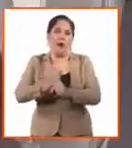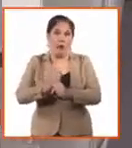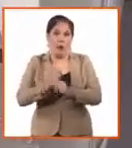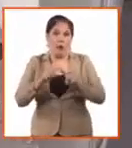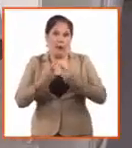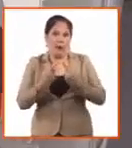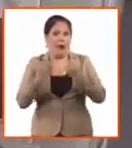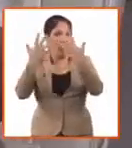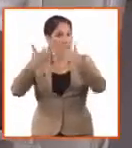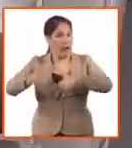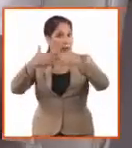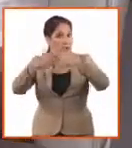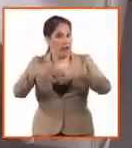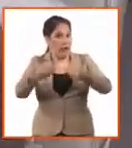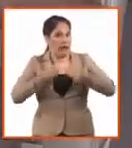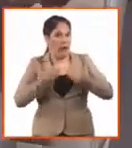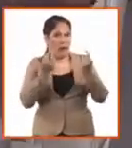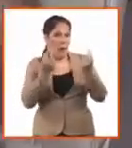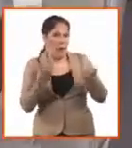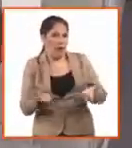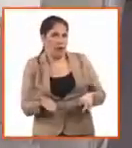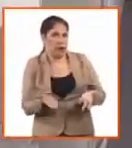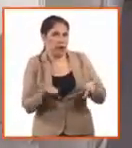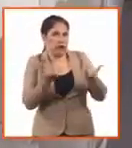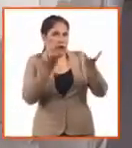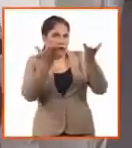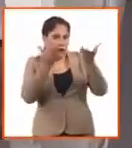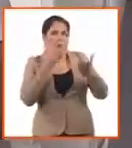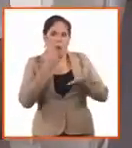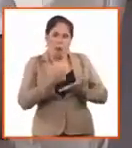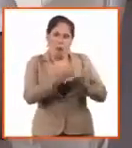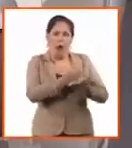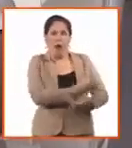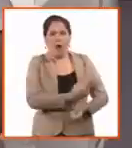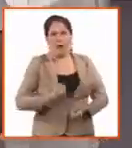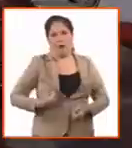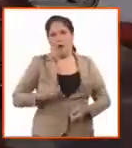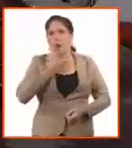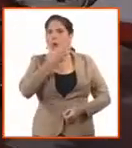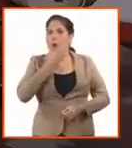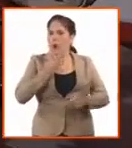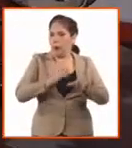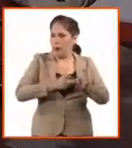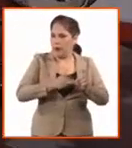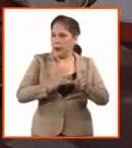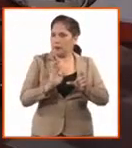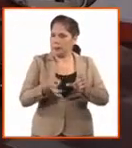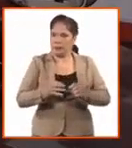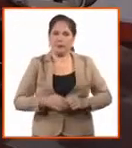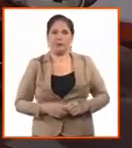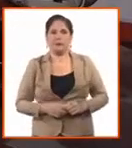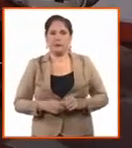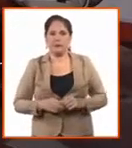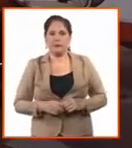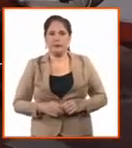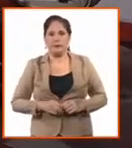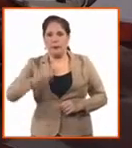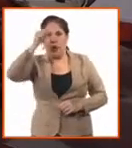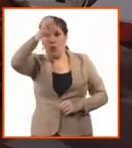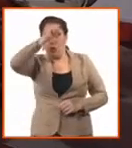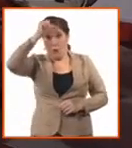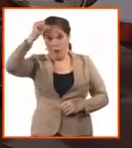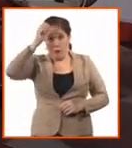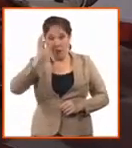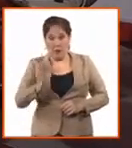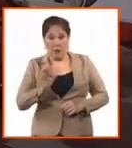esos asuntos más generales porque tienen que sentirse parte de ese sujeto más amplio es un poco lo que se hablaba el domingo en el nuevo programa